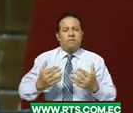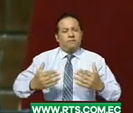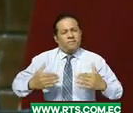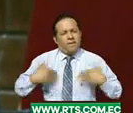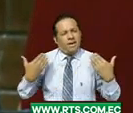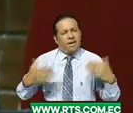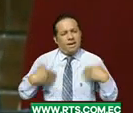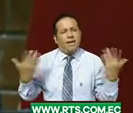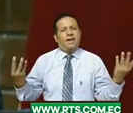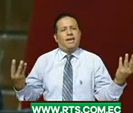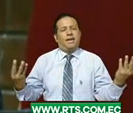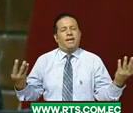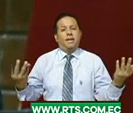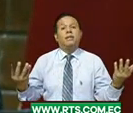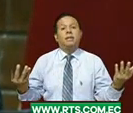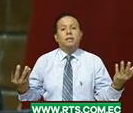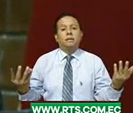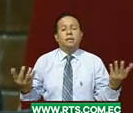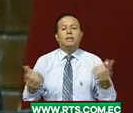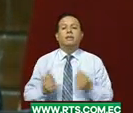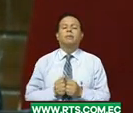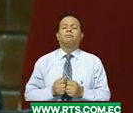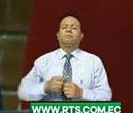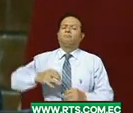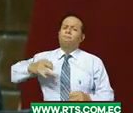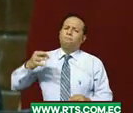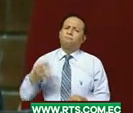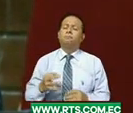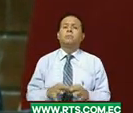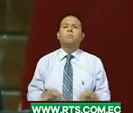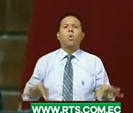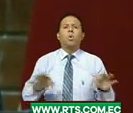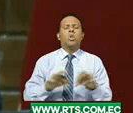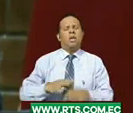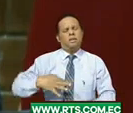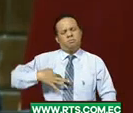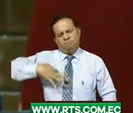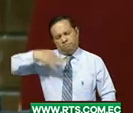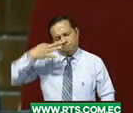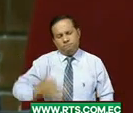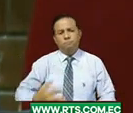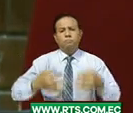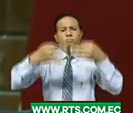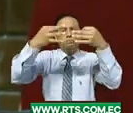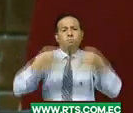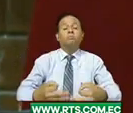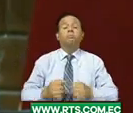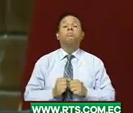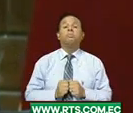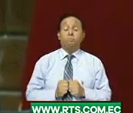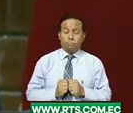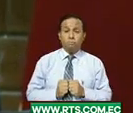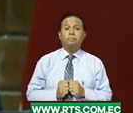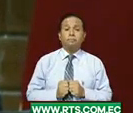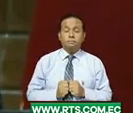alegría y sobre todo con honestidad y transparencia.